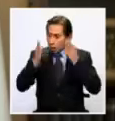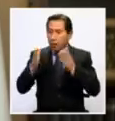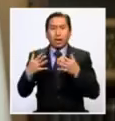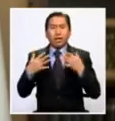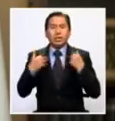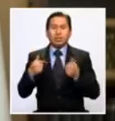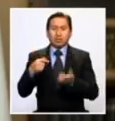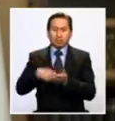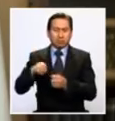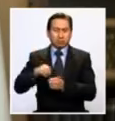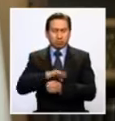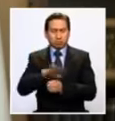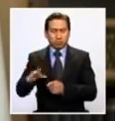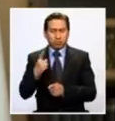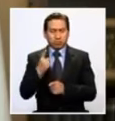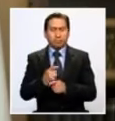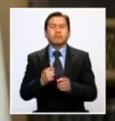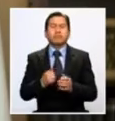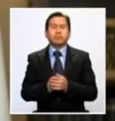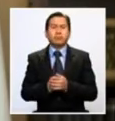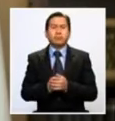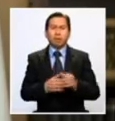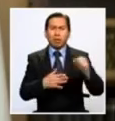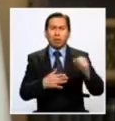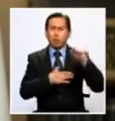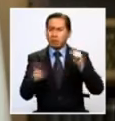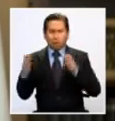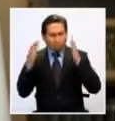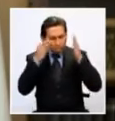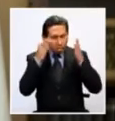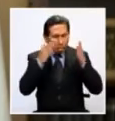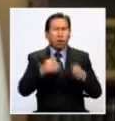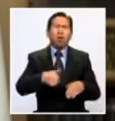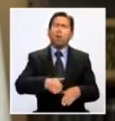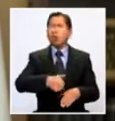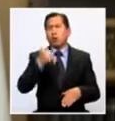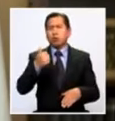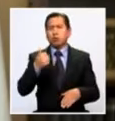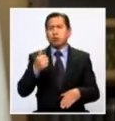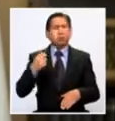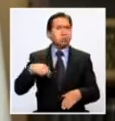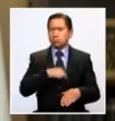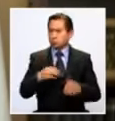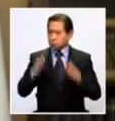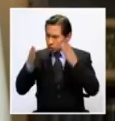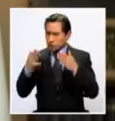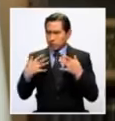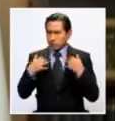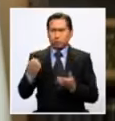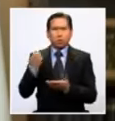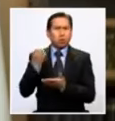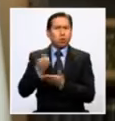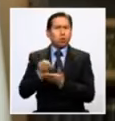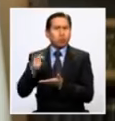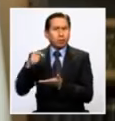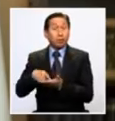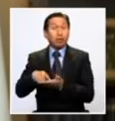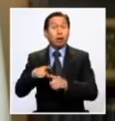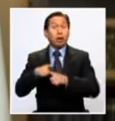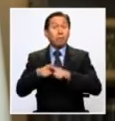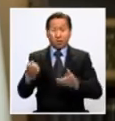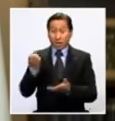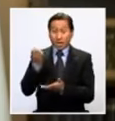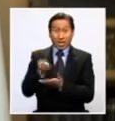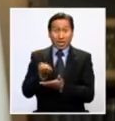contra el COVID-19. El MAS tenía otras prioridades, las nuestras son la salud y la economía. Pero la economía